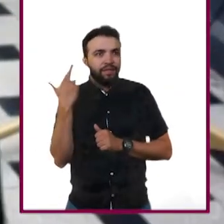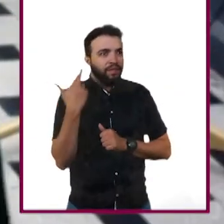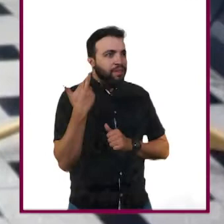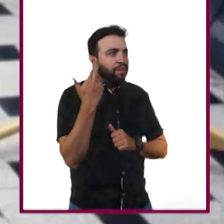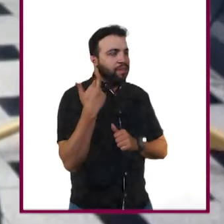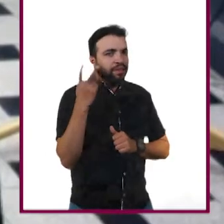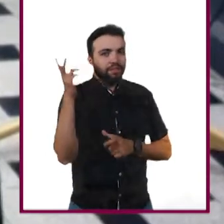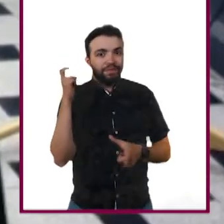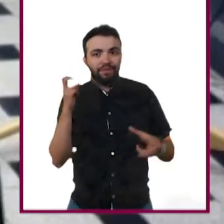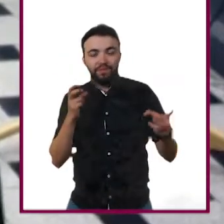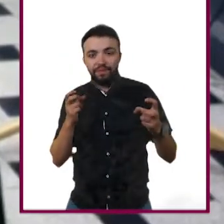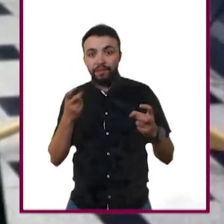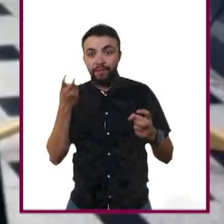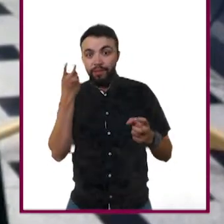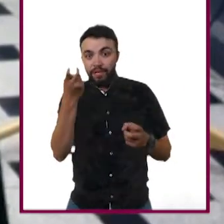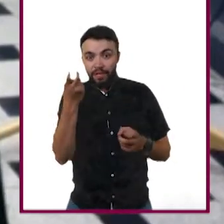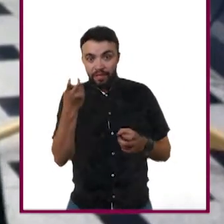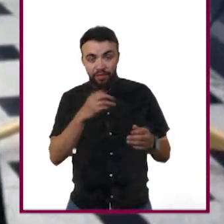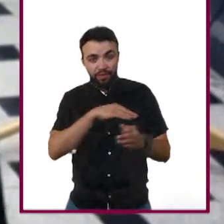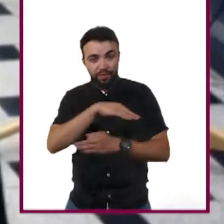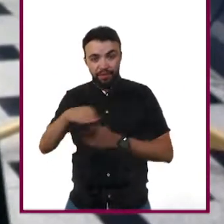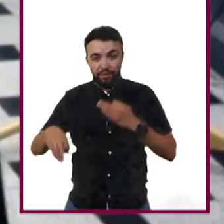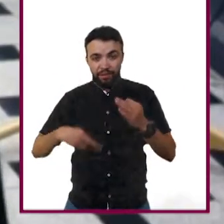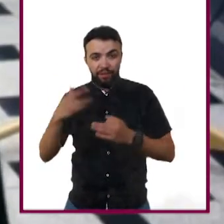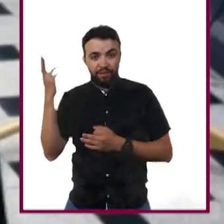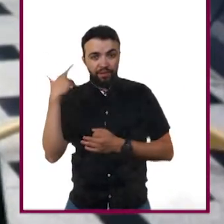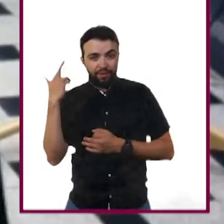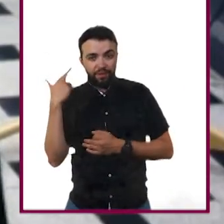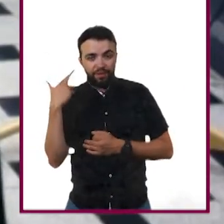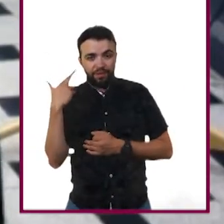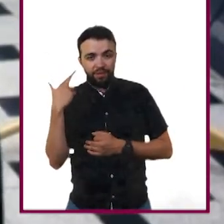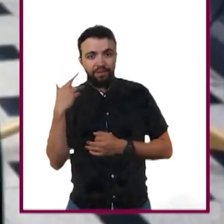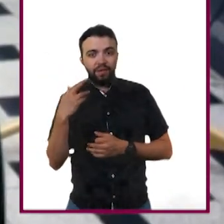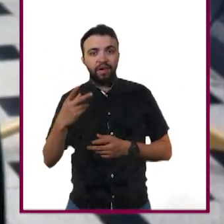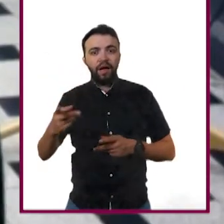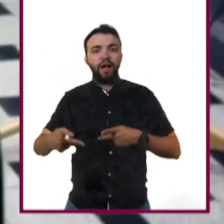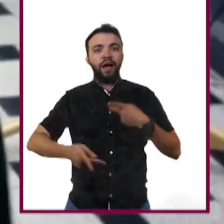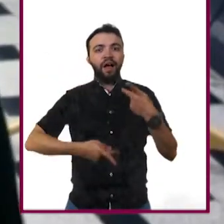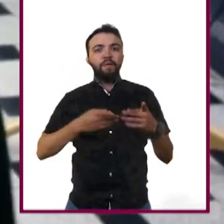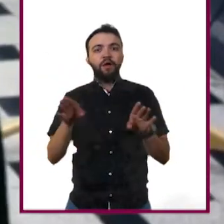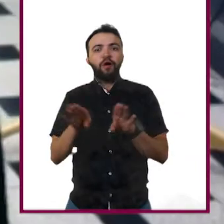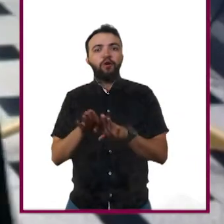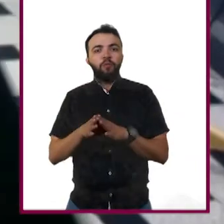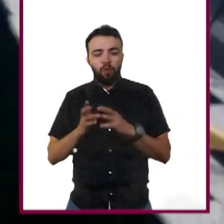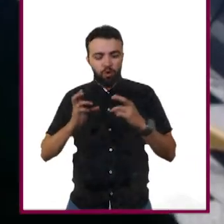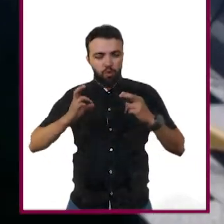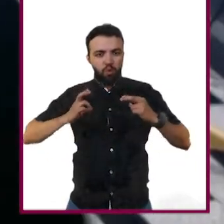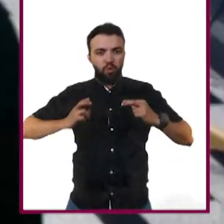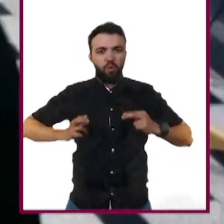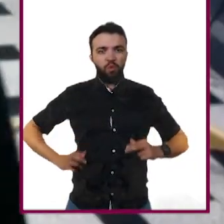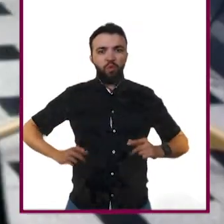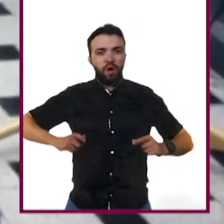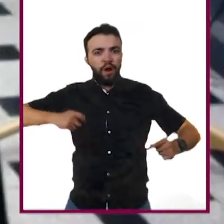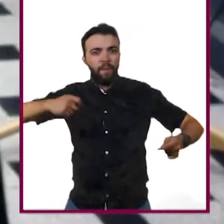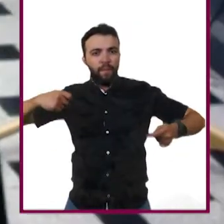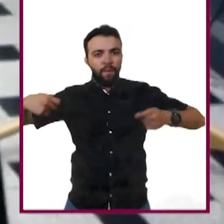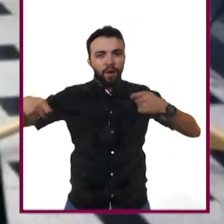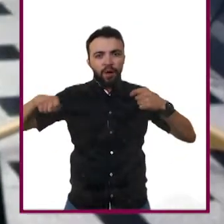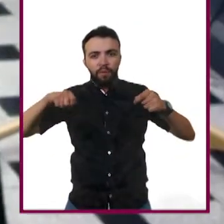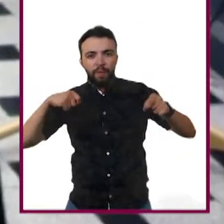este sonido que habla también de una coreografía, habla de un cuerpo que se mueve,